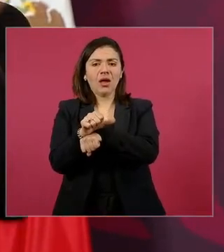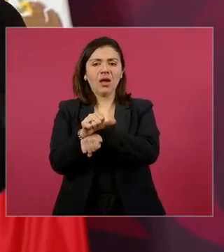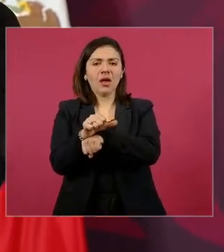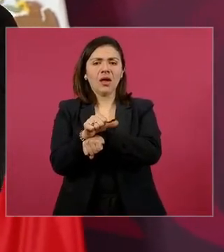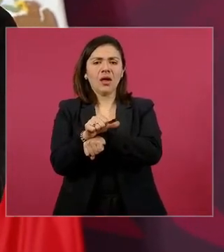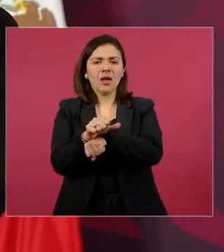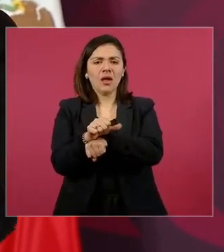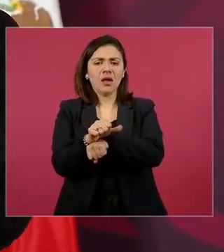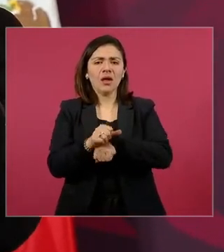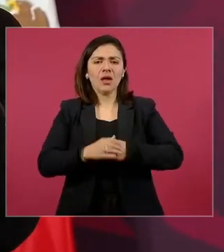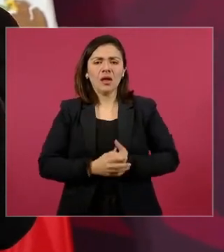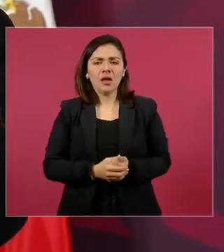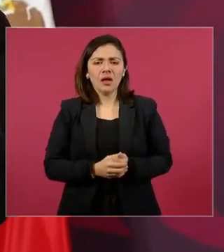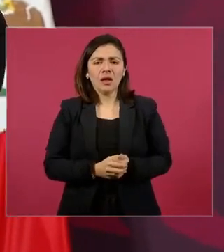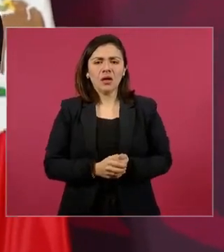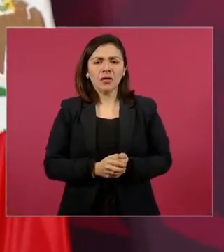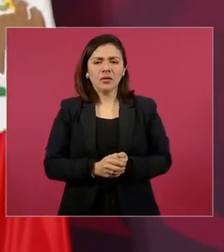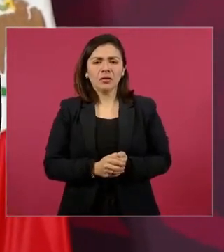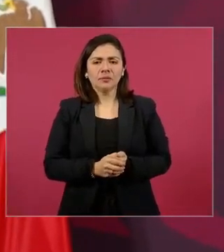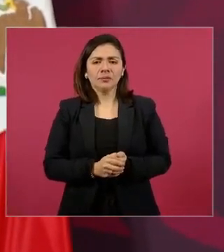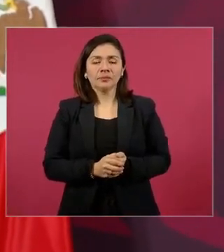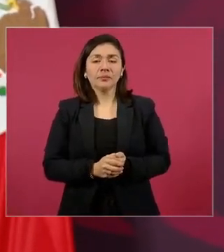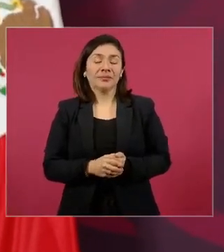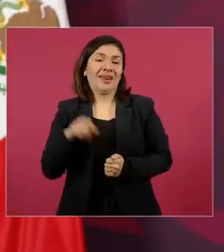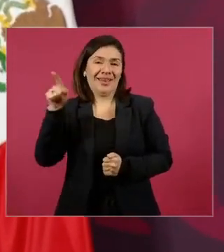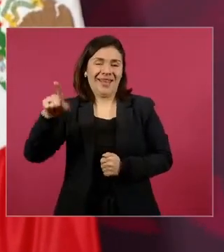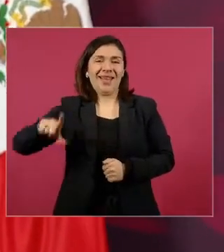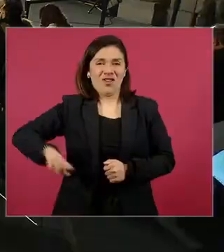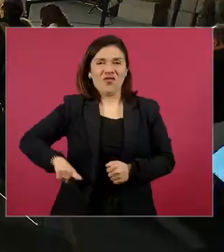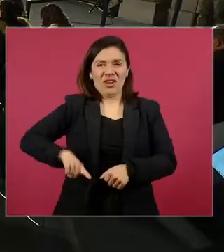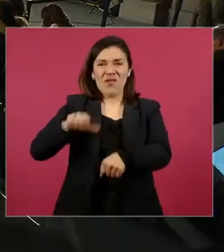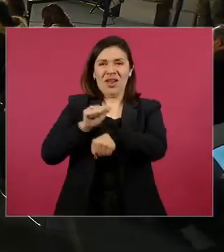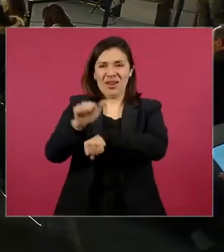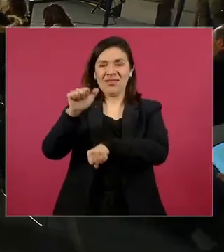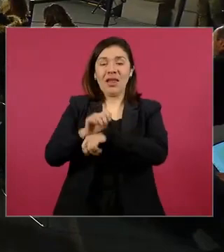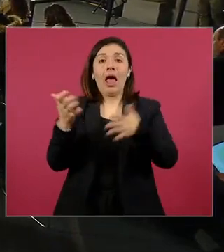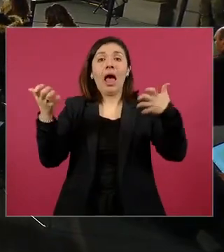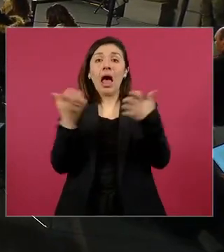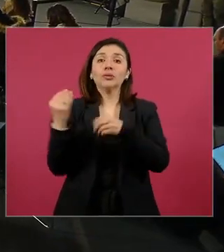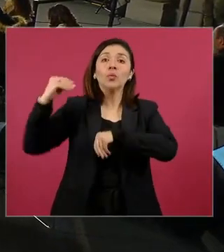creó una línea aérea y ahora Milei